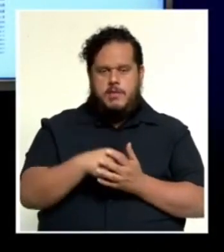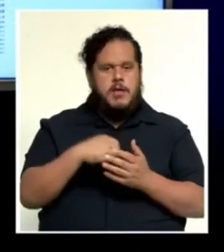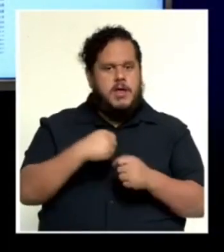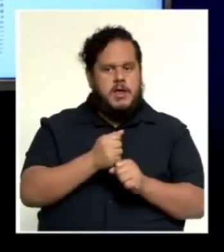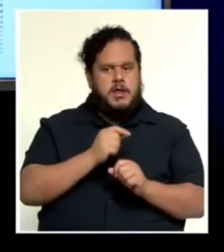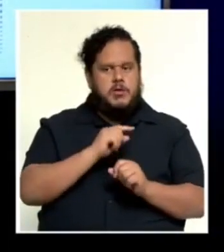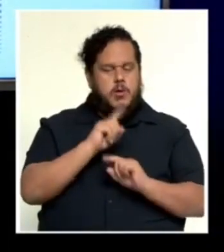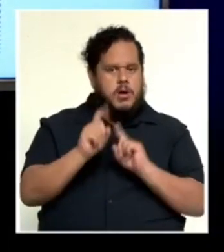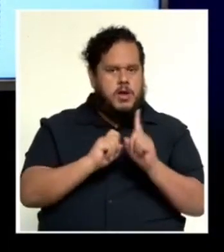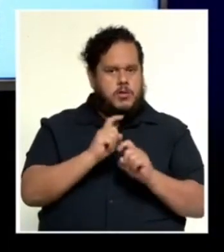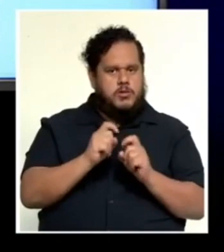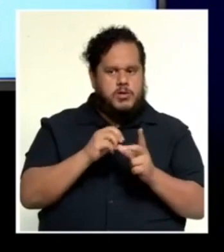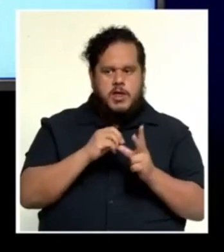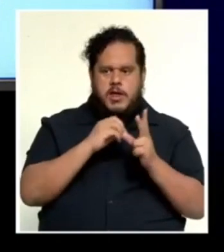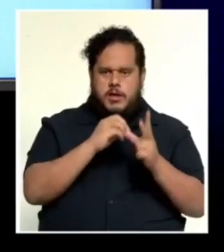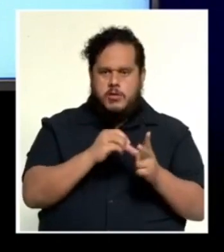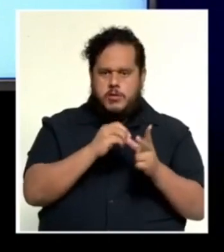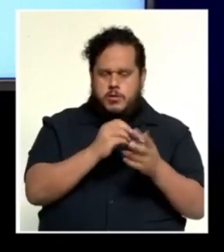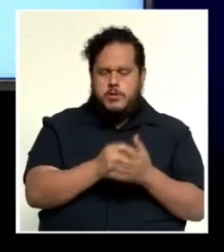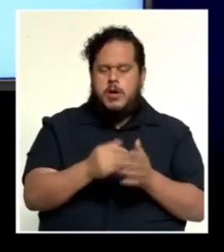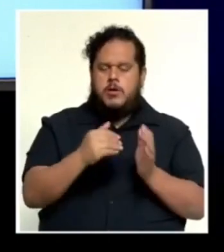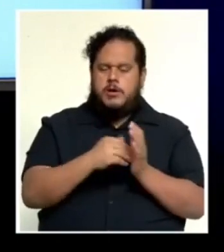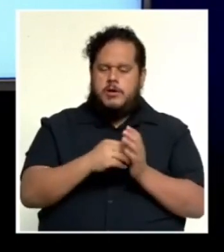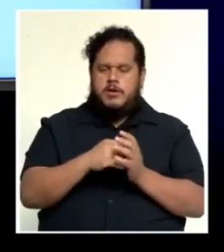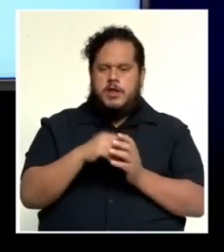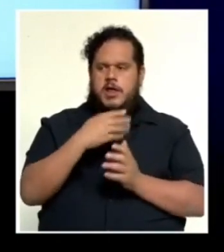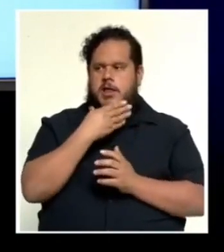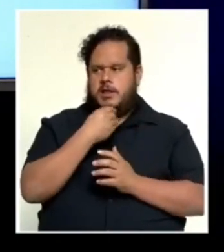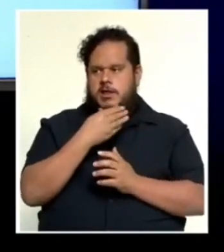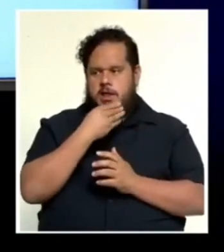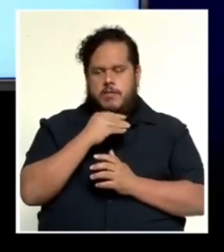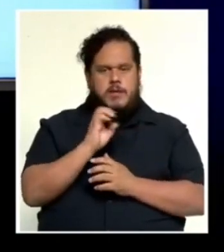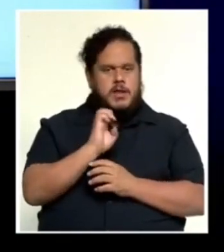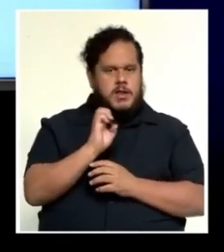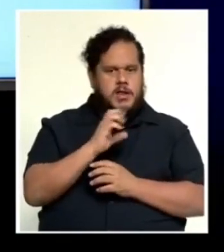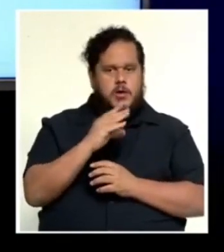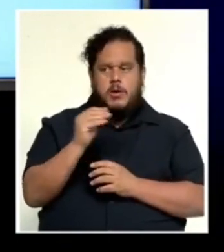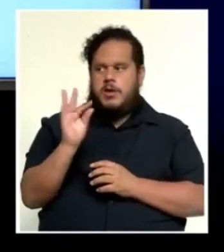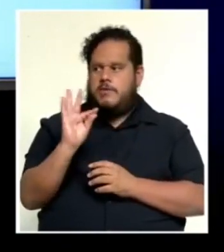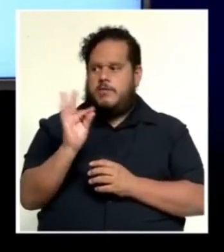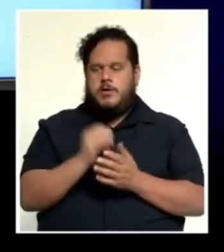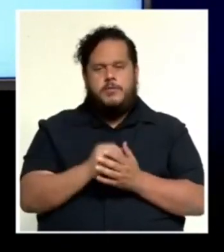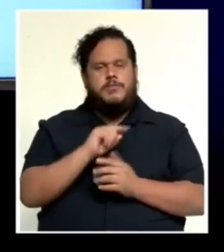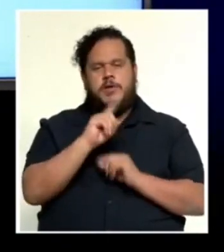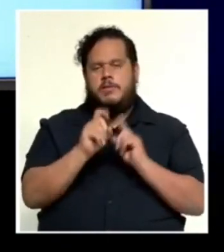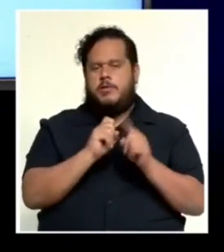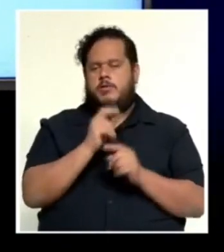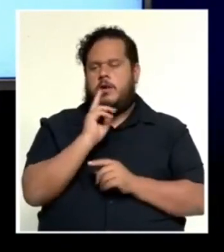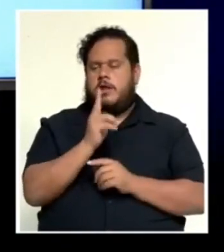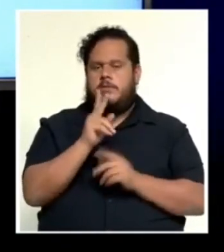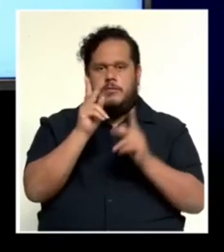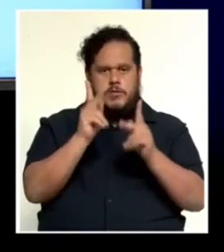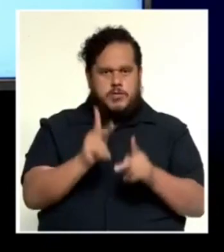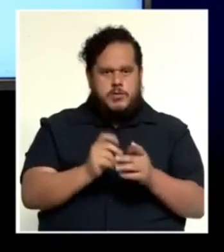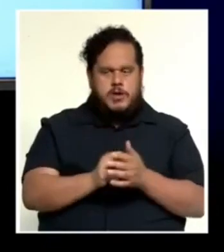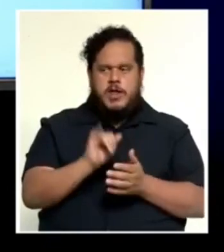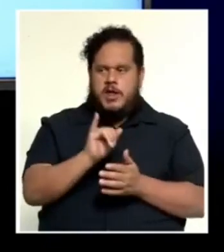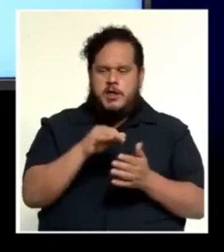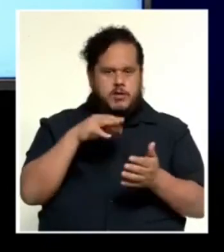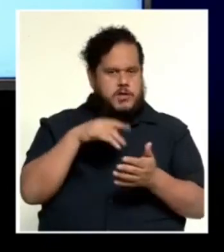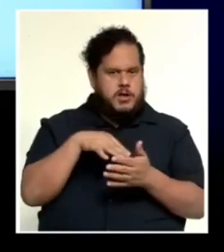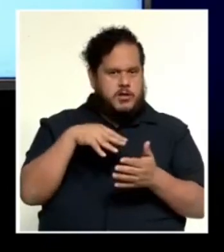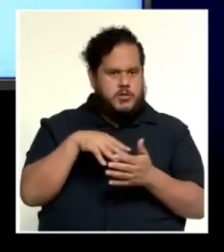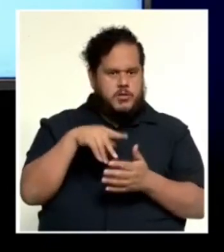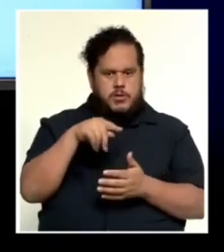en octubre, hizo la consulta de nuevo en diciembre, en enero y ahora en febrero. Le preguntó a las mismas personas, esto es el estudio de